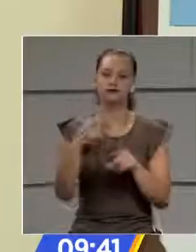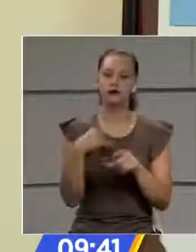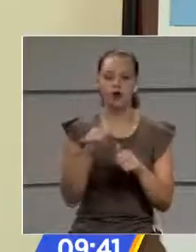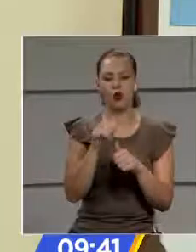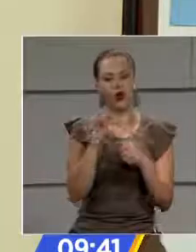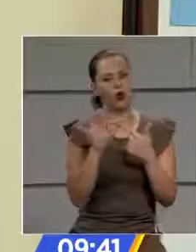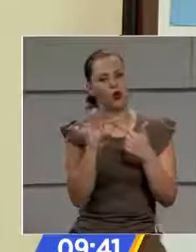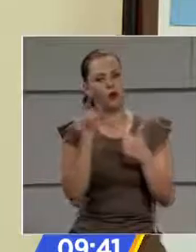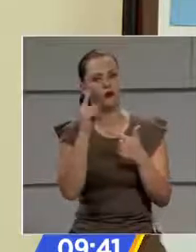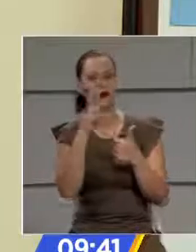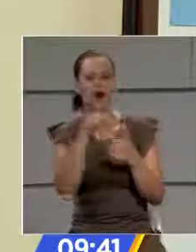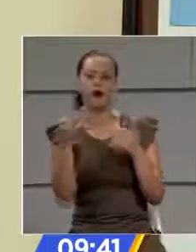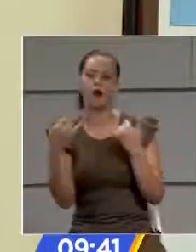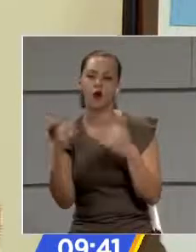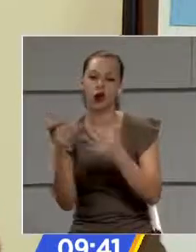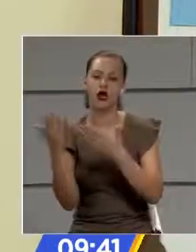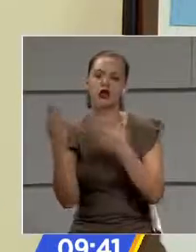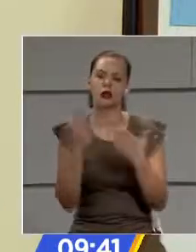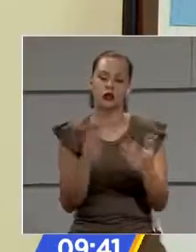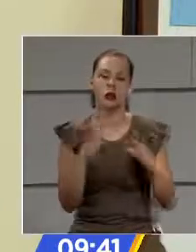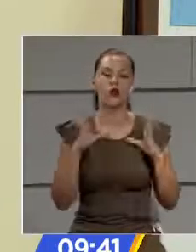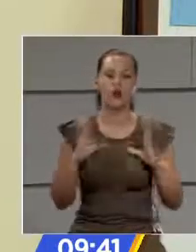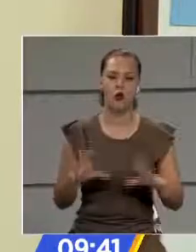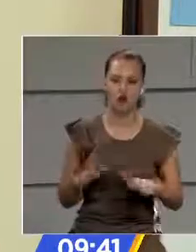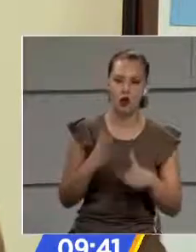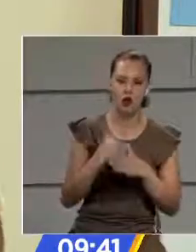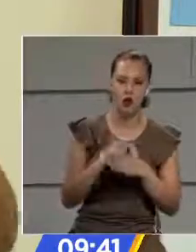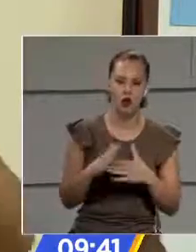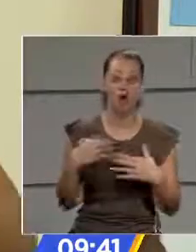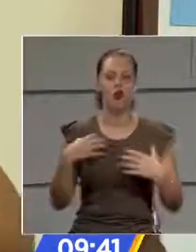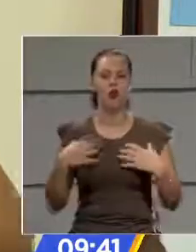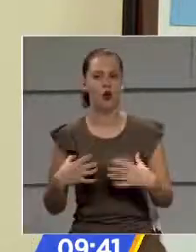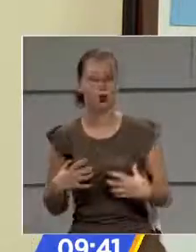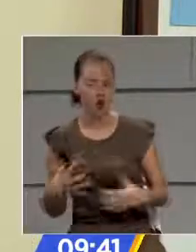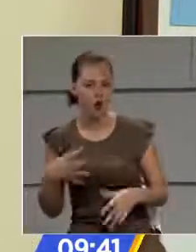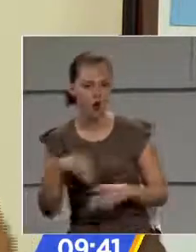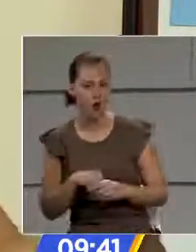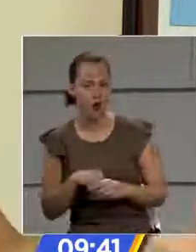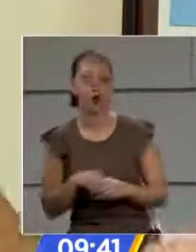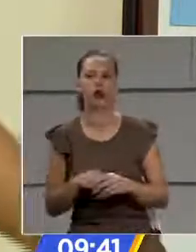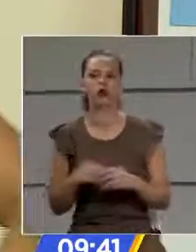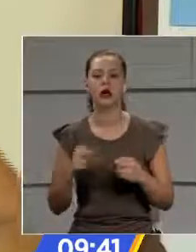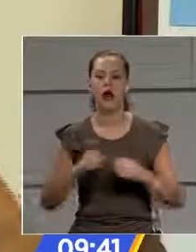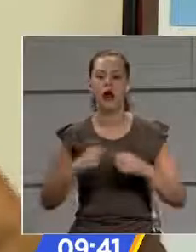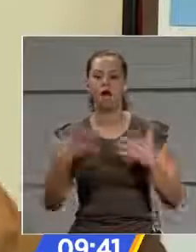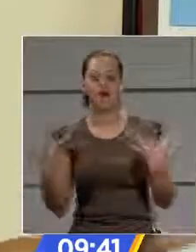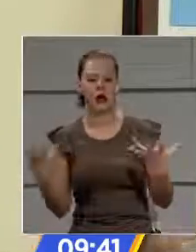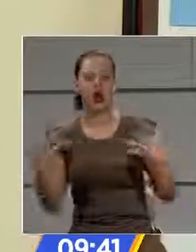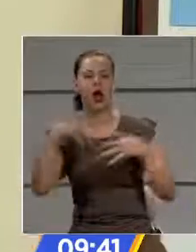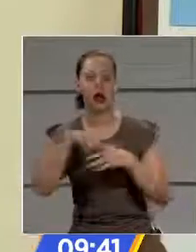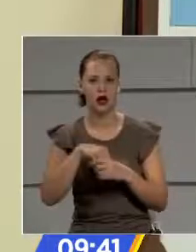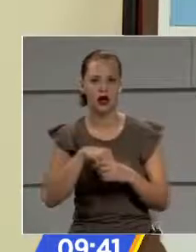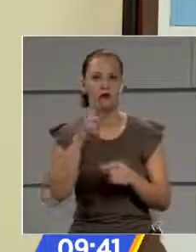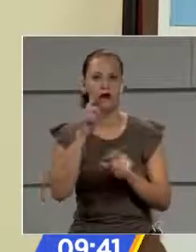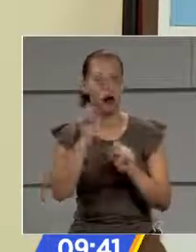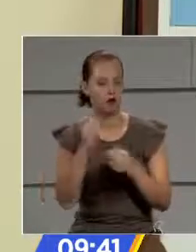opción para que jueguen. Trae las partes del cuerpo, órganos, los órganos externos e internos para que